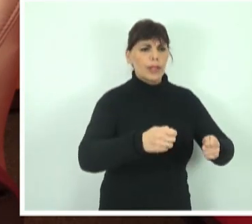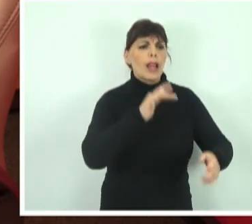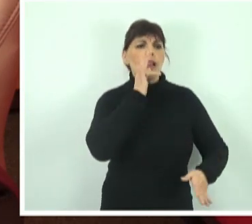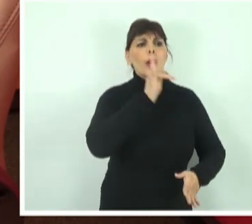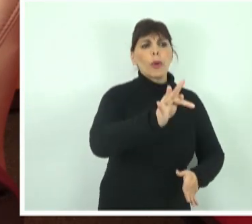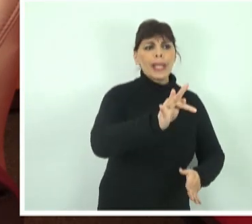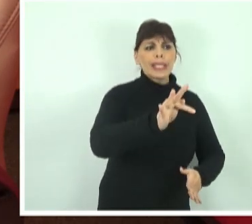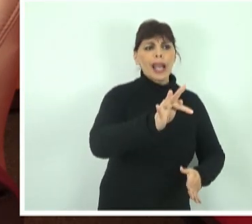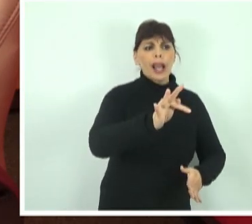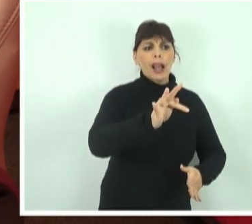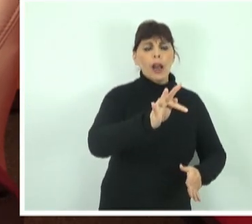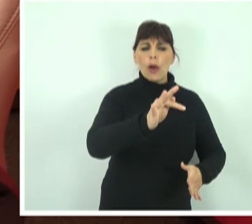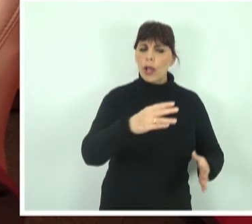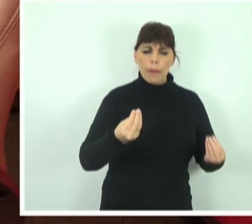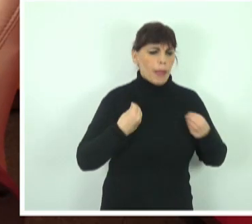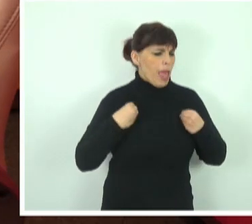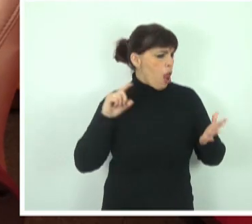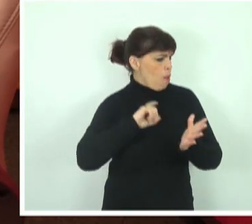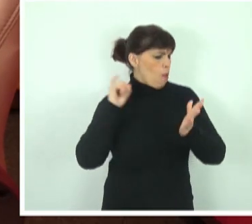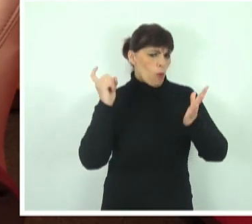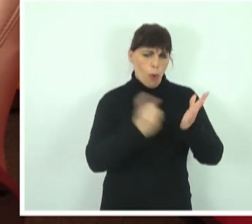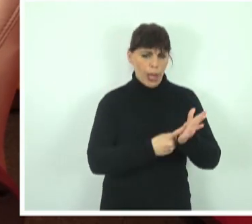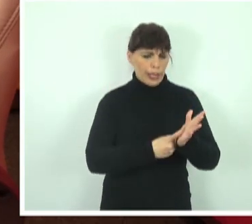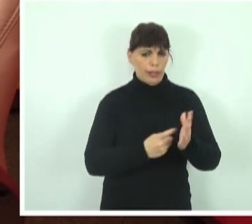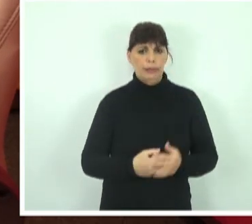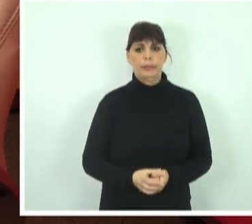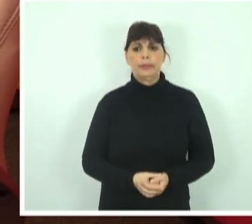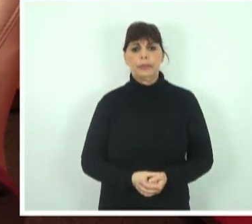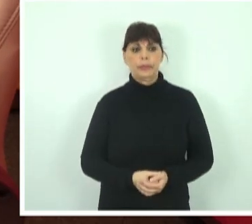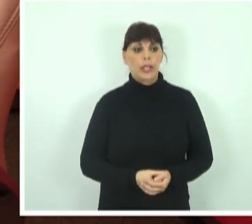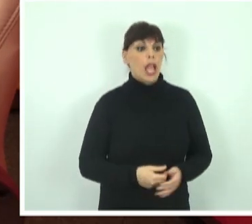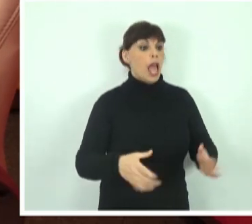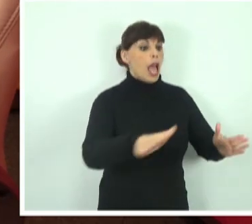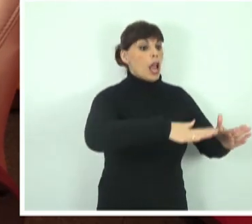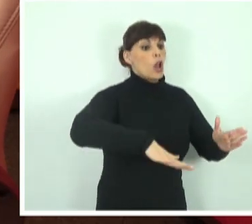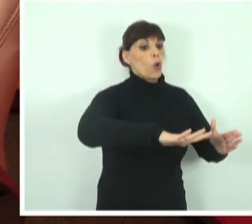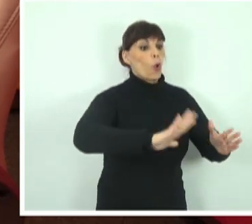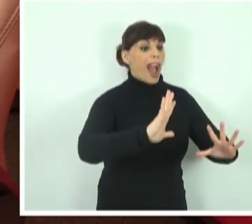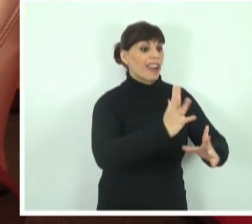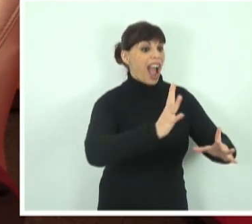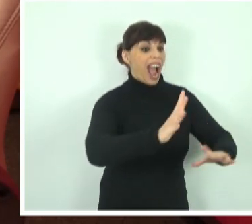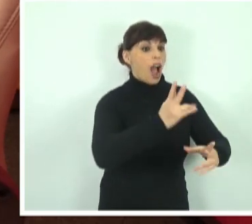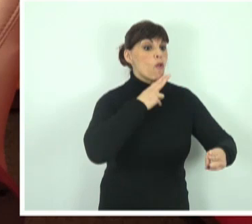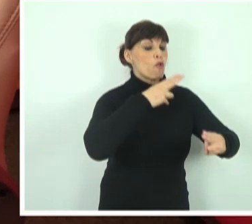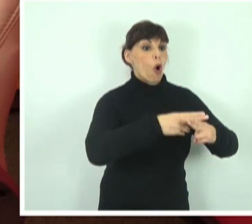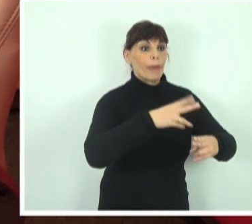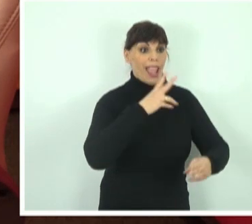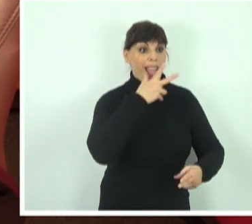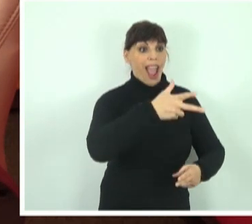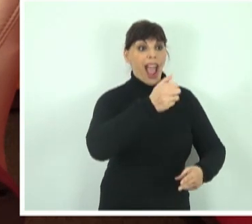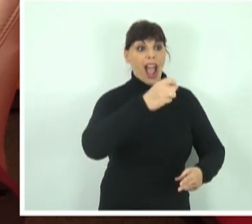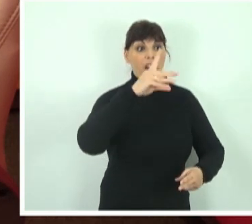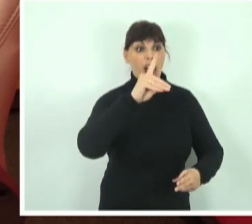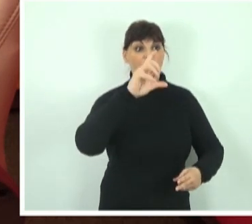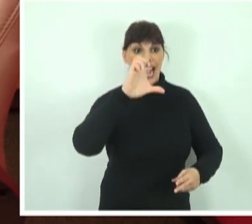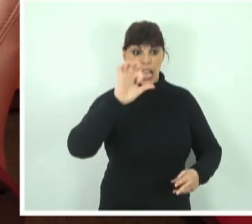del Hades. Es interesante que Jesucristo aquí usó esta palabra Hades y